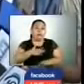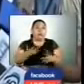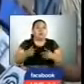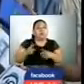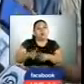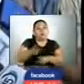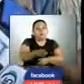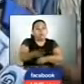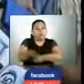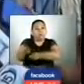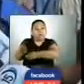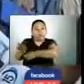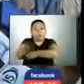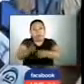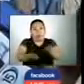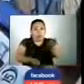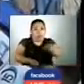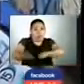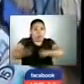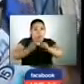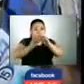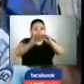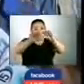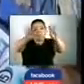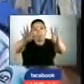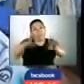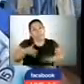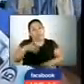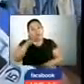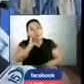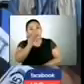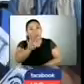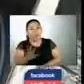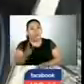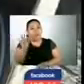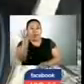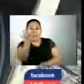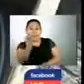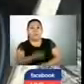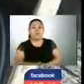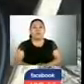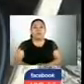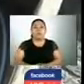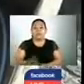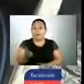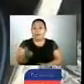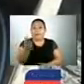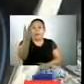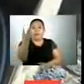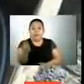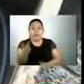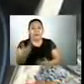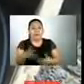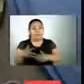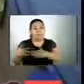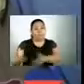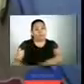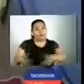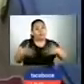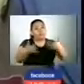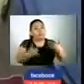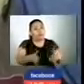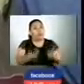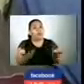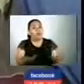ULV que es ultra que es por lo mismo que le dices es más fino para los próximos días la actividad se tiene prevista